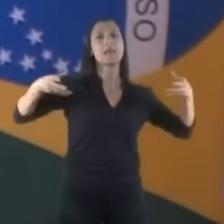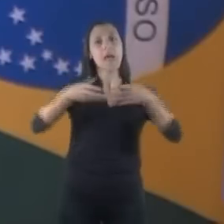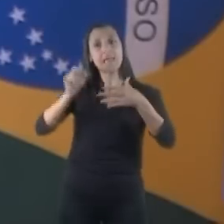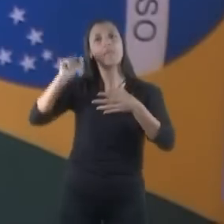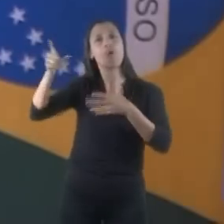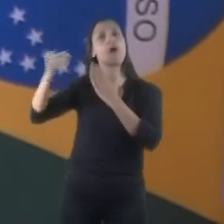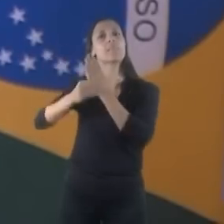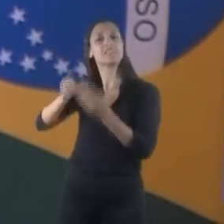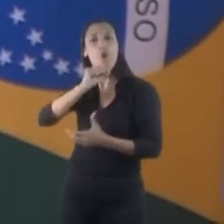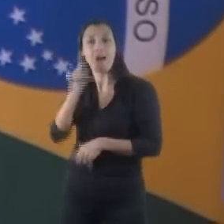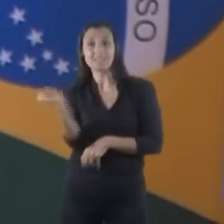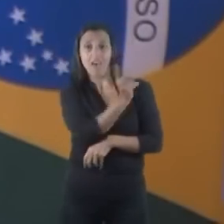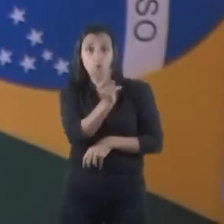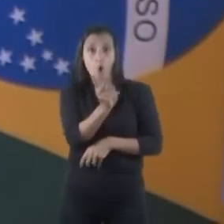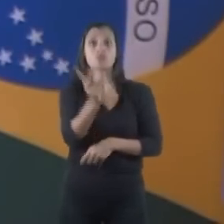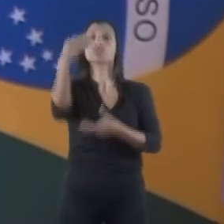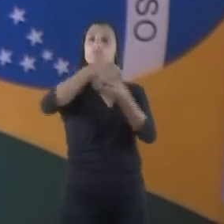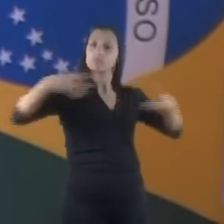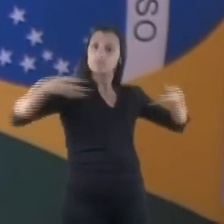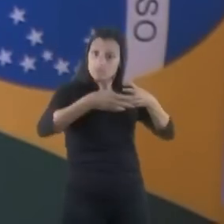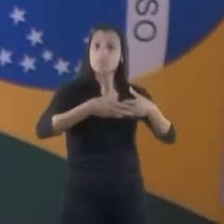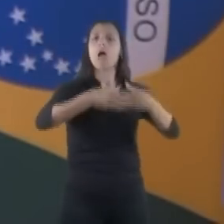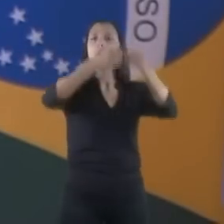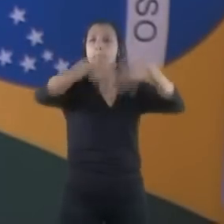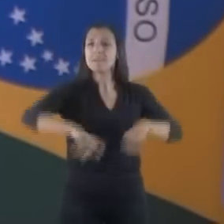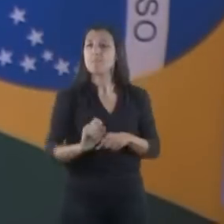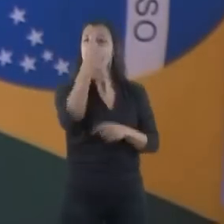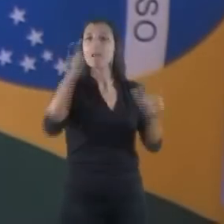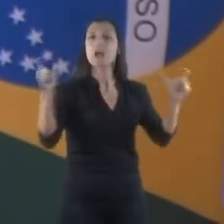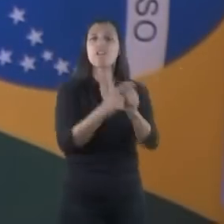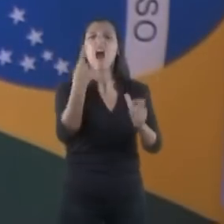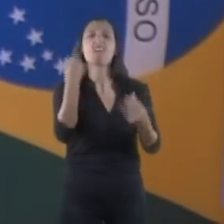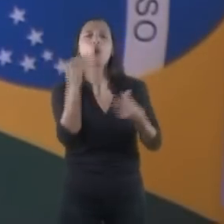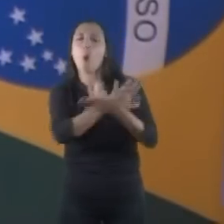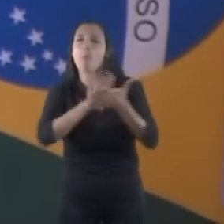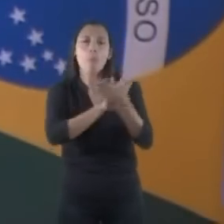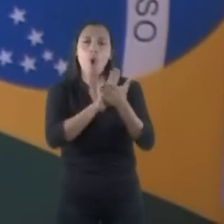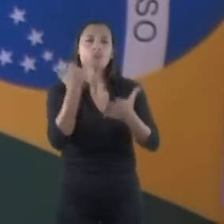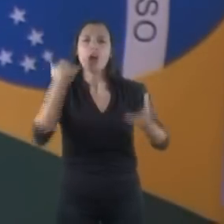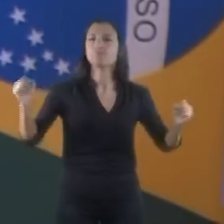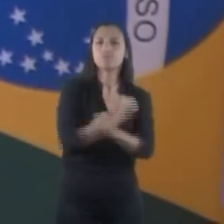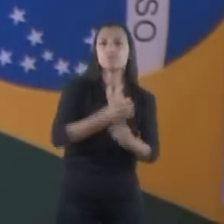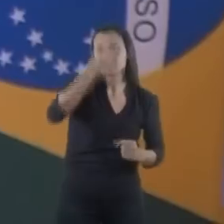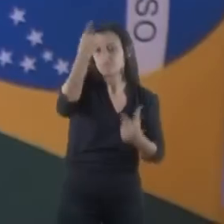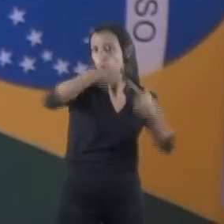Massa ya se reúnan a ver cómo podemos concretar esas cosas.